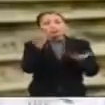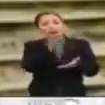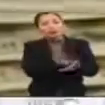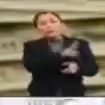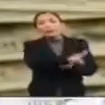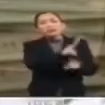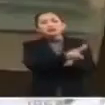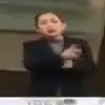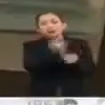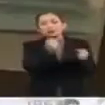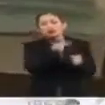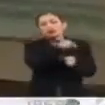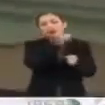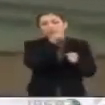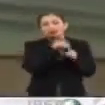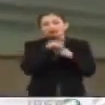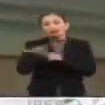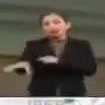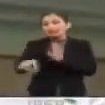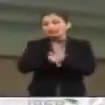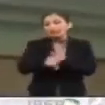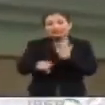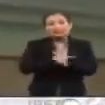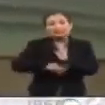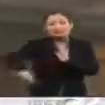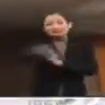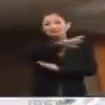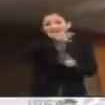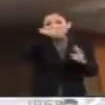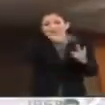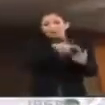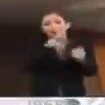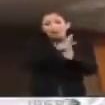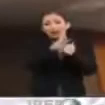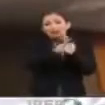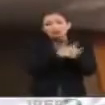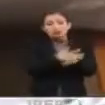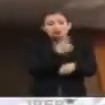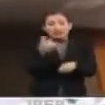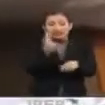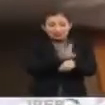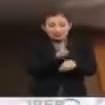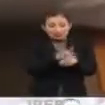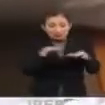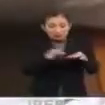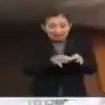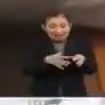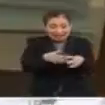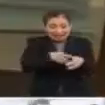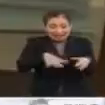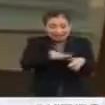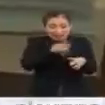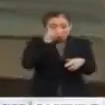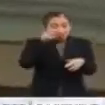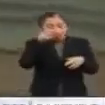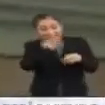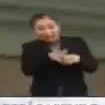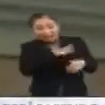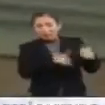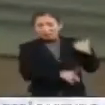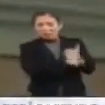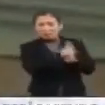de Venezuela supongo que tiene un impacto también negativo en la región, en el sentido de que se vive una severa crisis